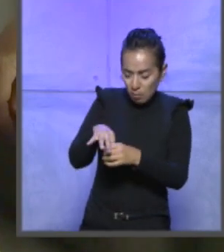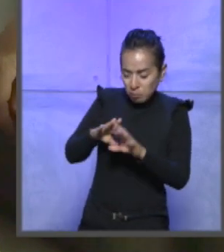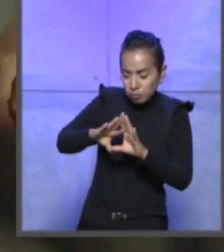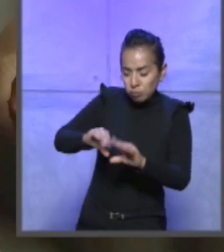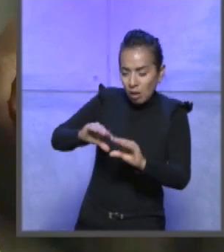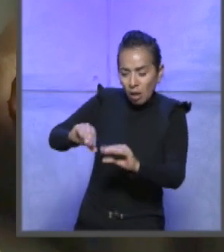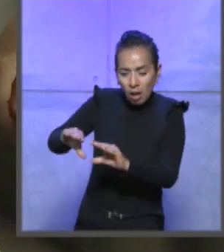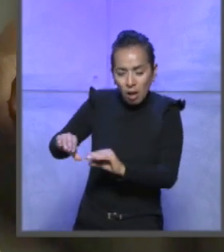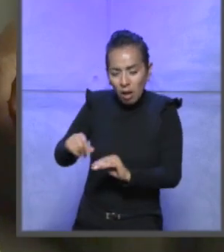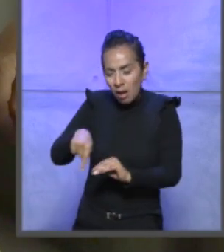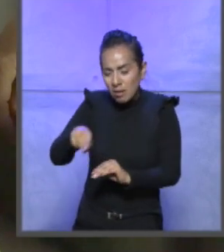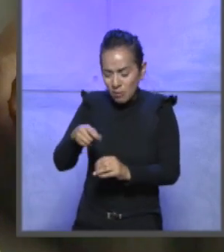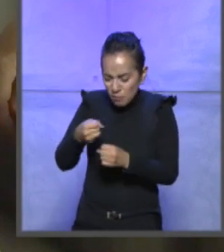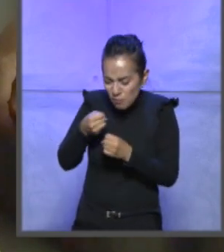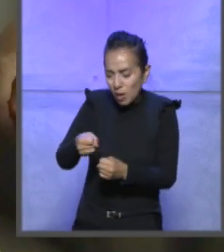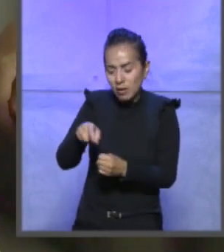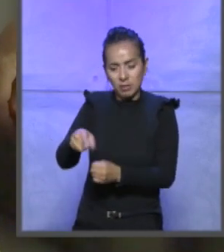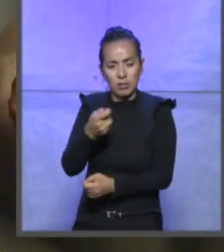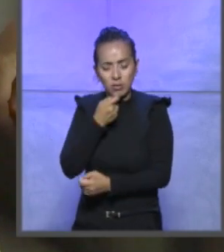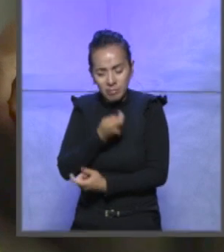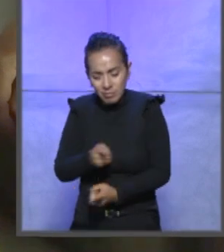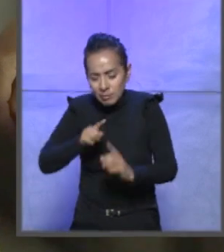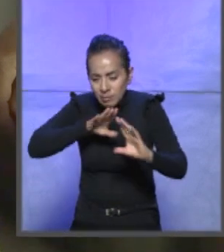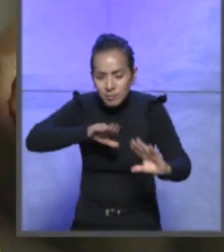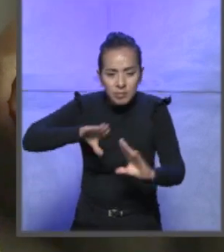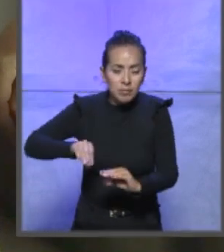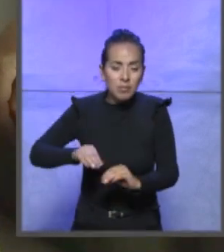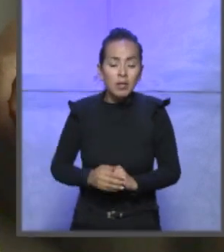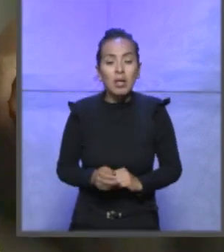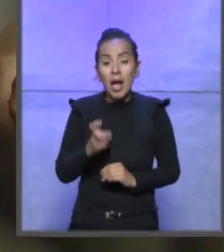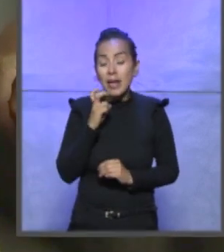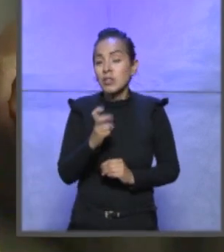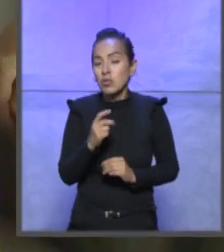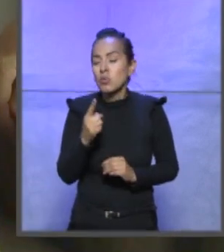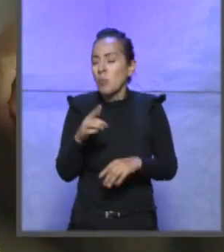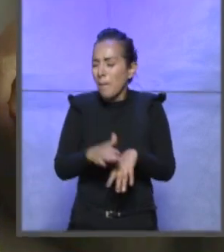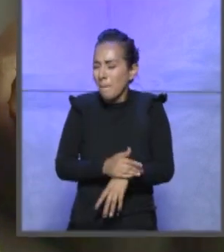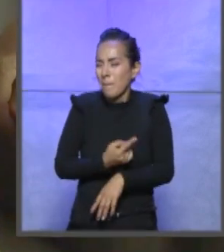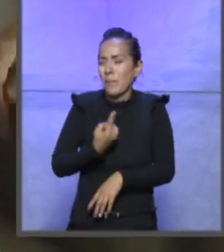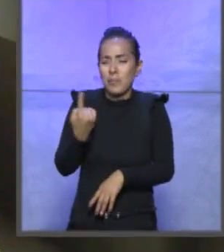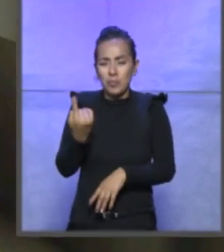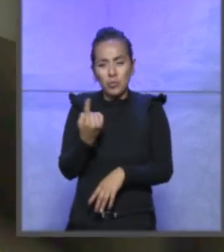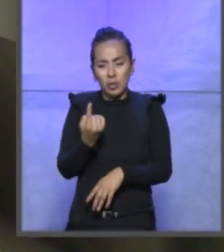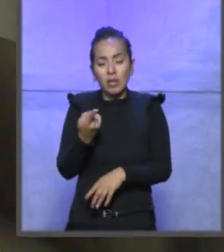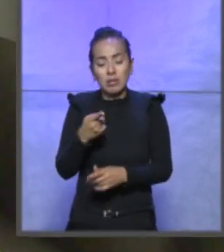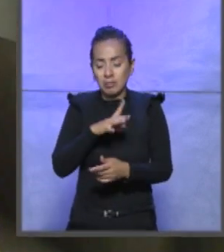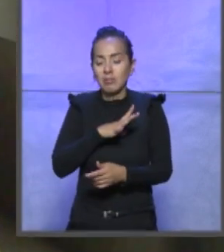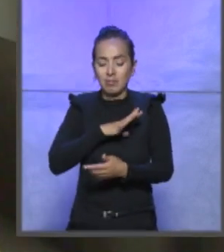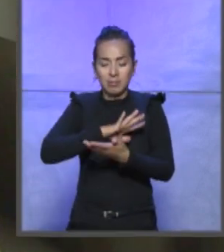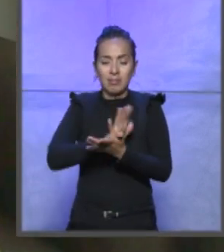entonces tenemos que plantar unas semillas fuertes, que sean fértiles. Entonces, eso es uno de los porqué de que